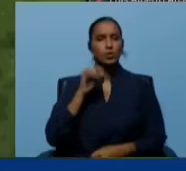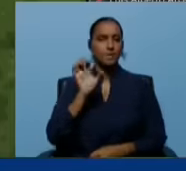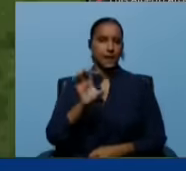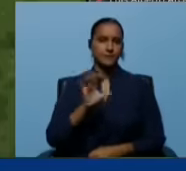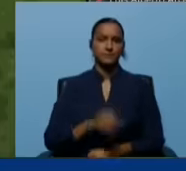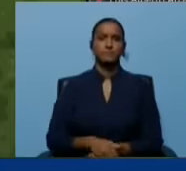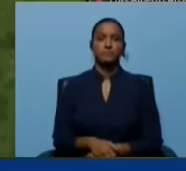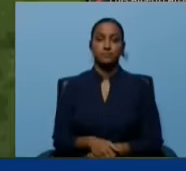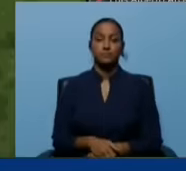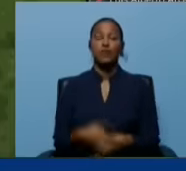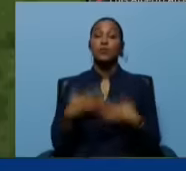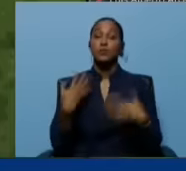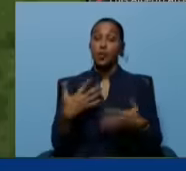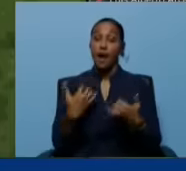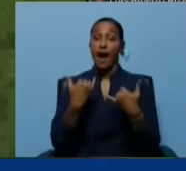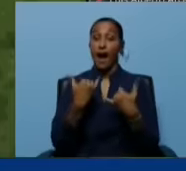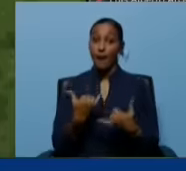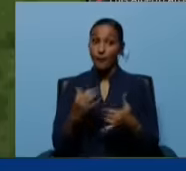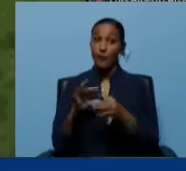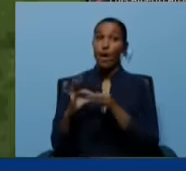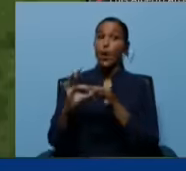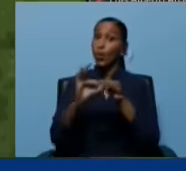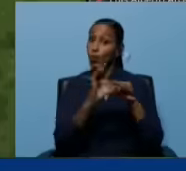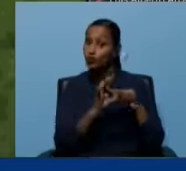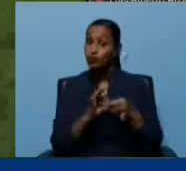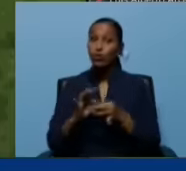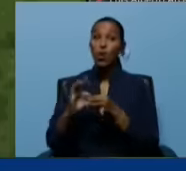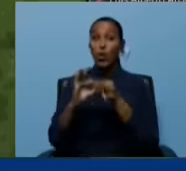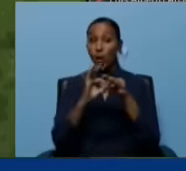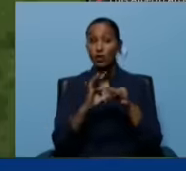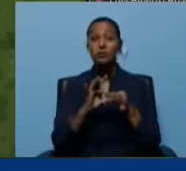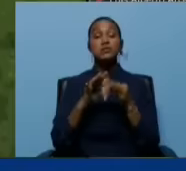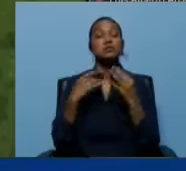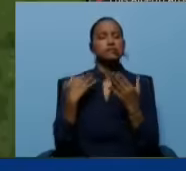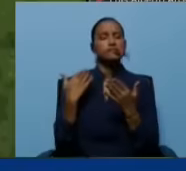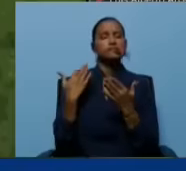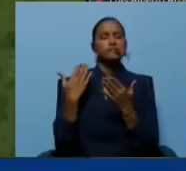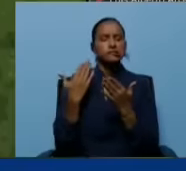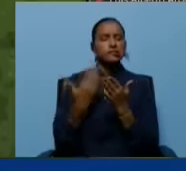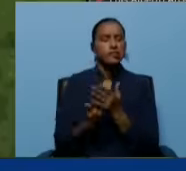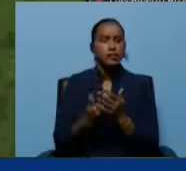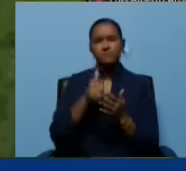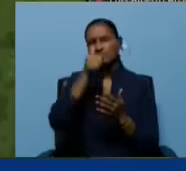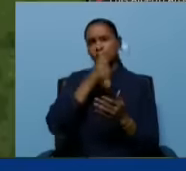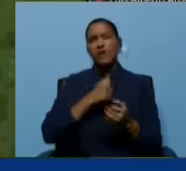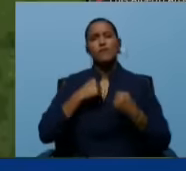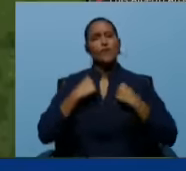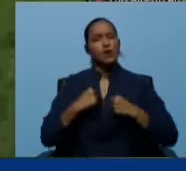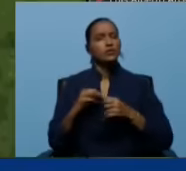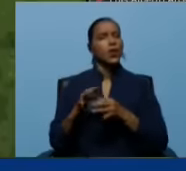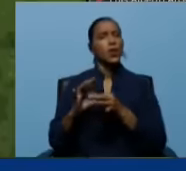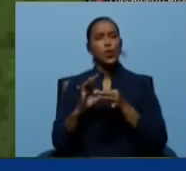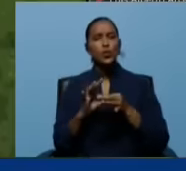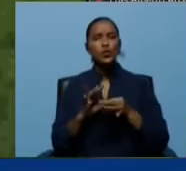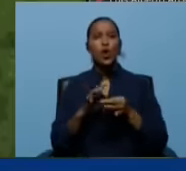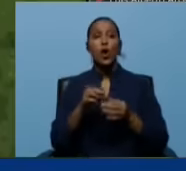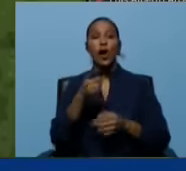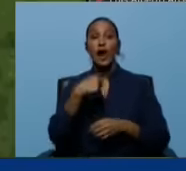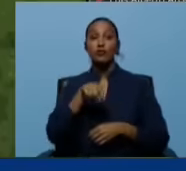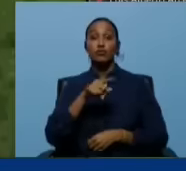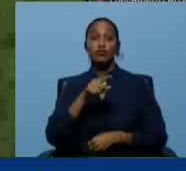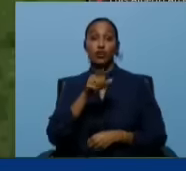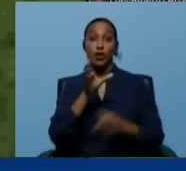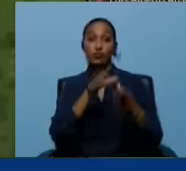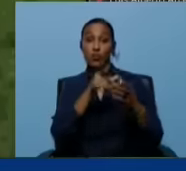Son tiempos de unión y de firmeza frente al imperialismo y las oligarquías que aprovechan la más